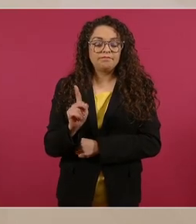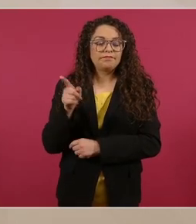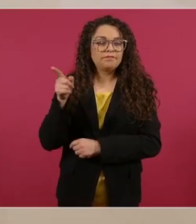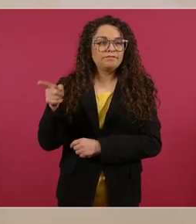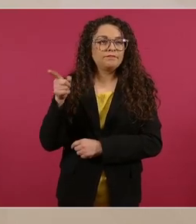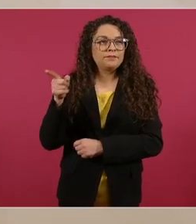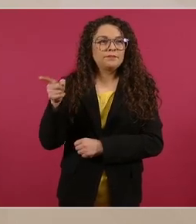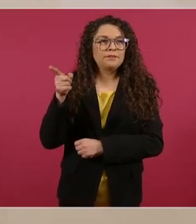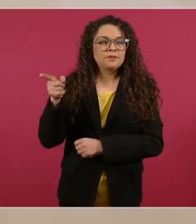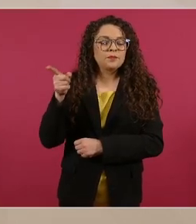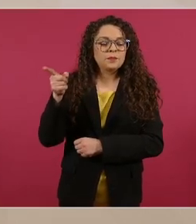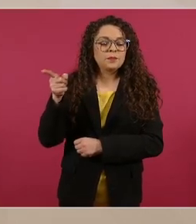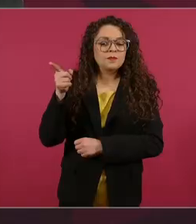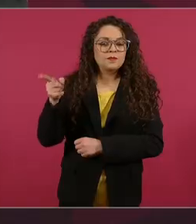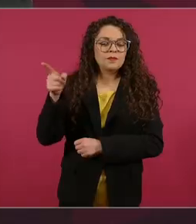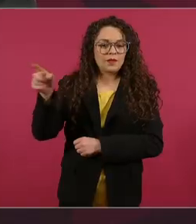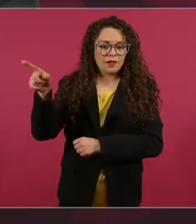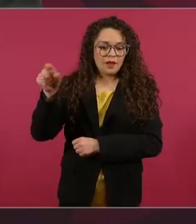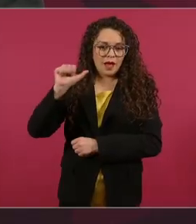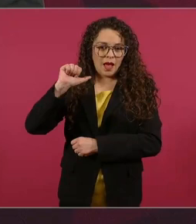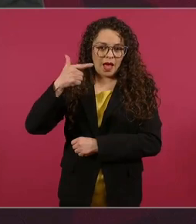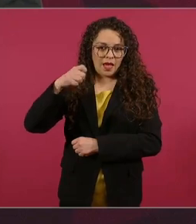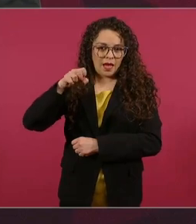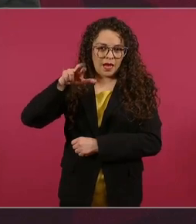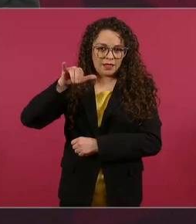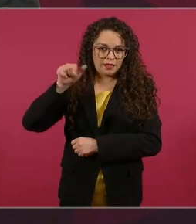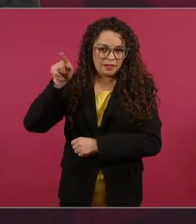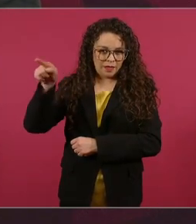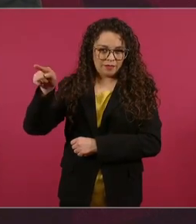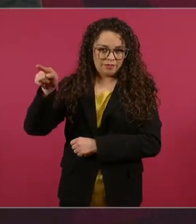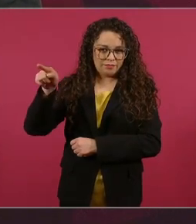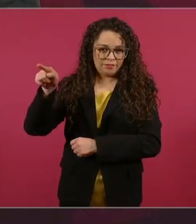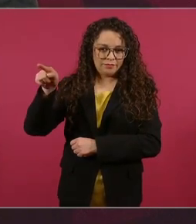estas agencias